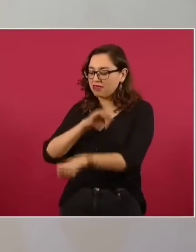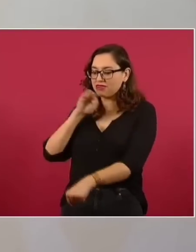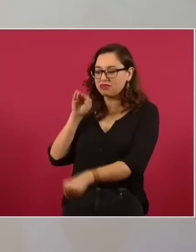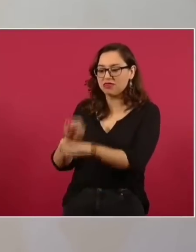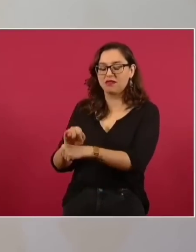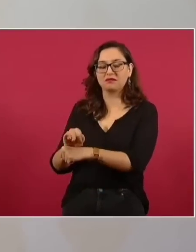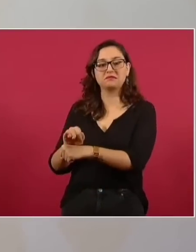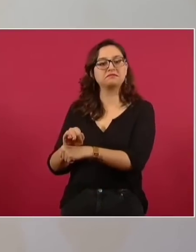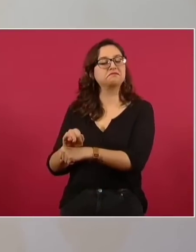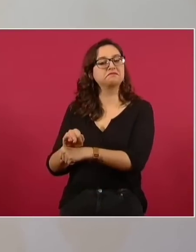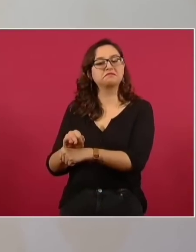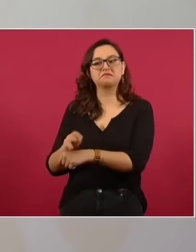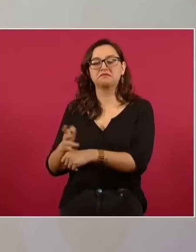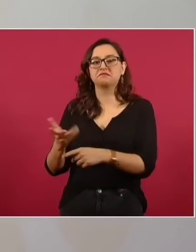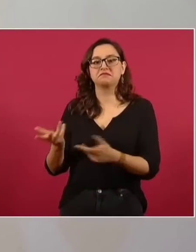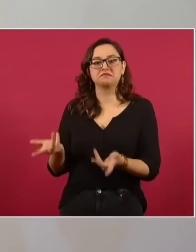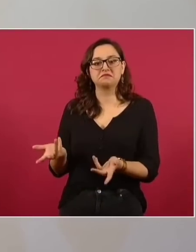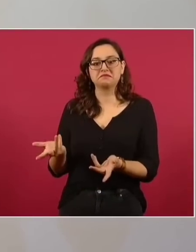para